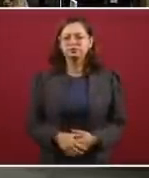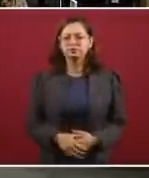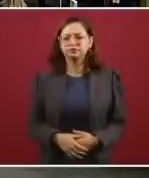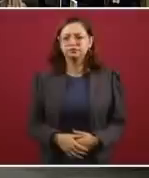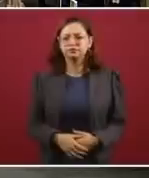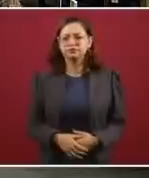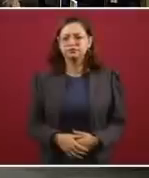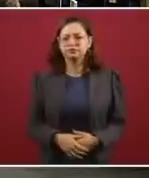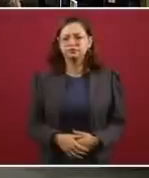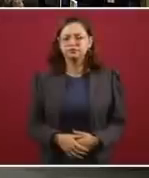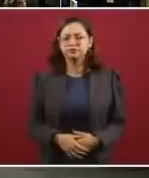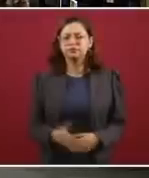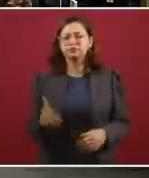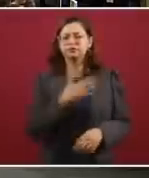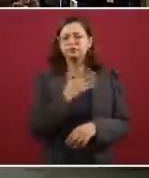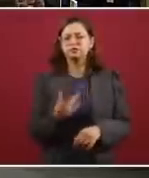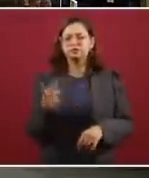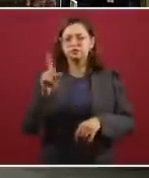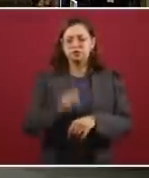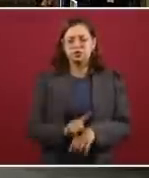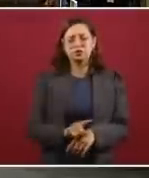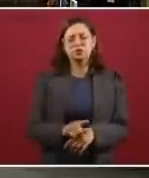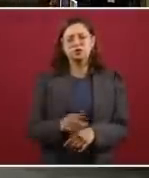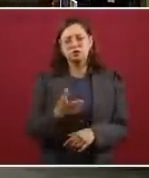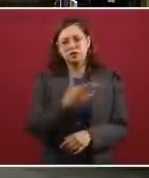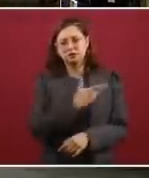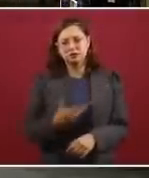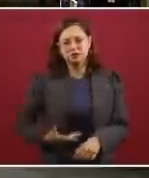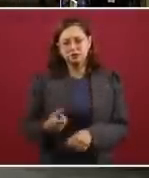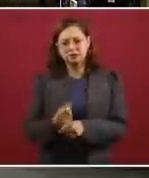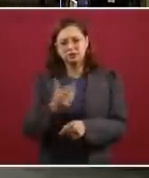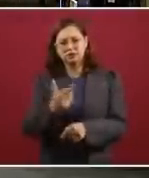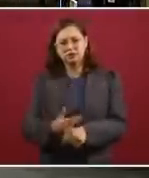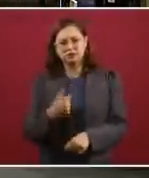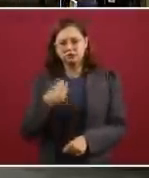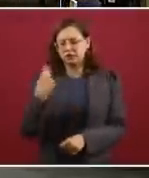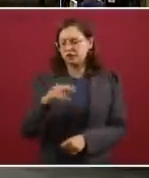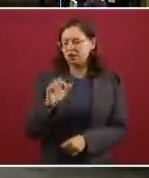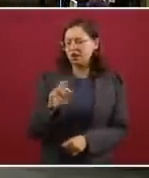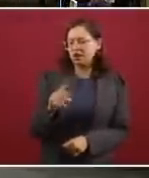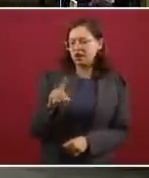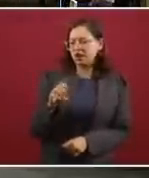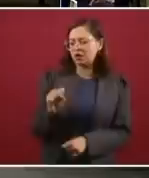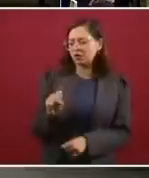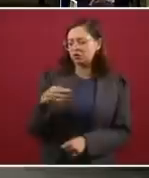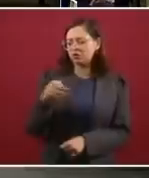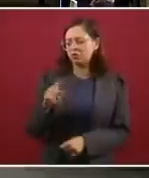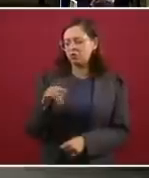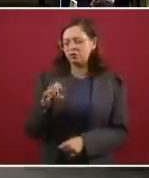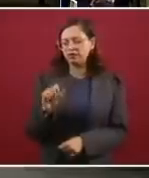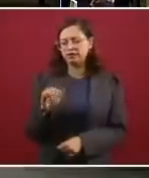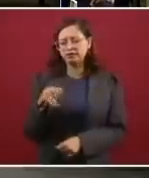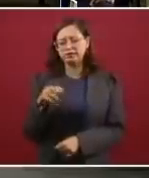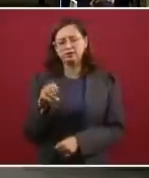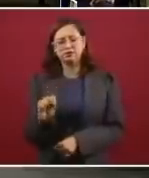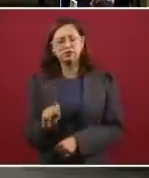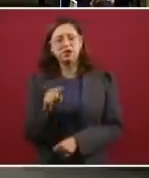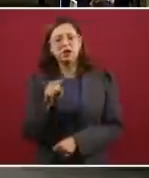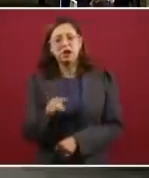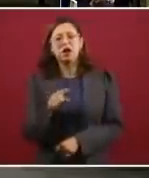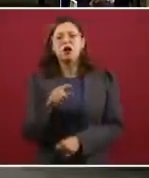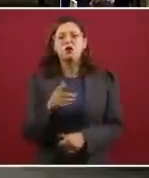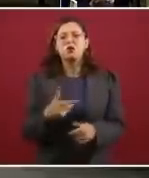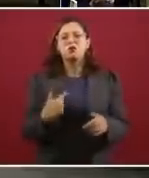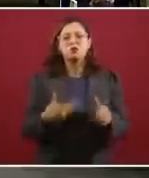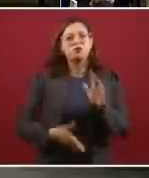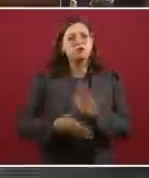Buenos días, señor presidente, señor canciller, Carlos Montesinos de Loguera. Usted, antes de partir para Washington, nos comentó que otro de los temas